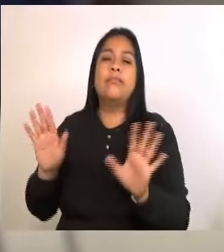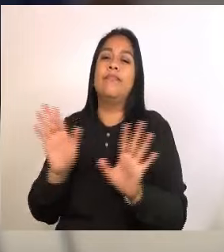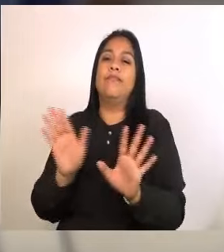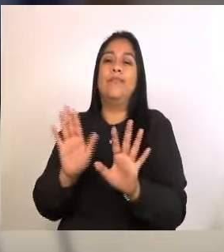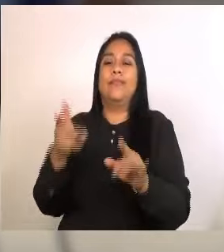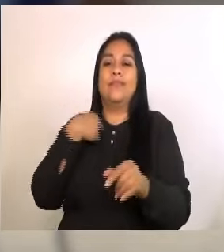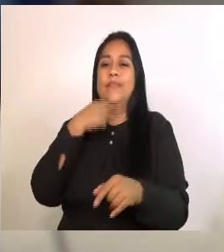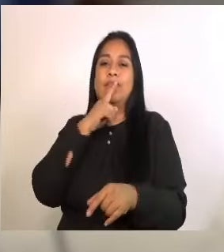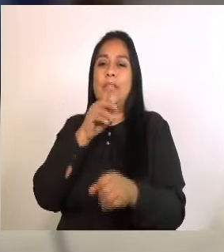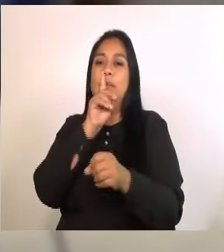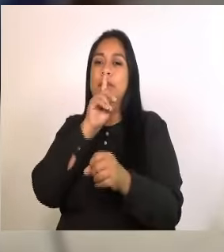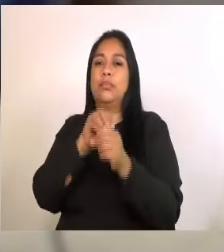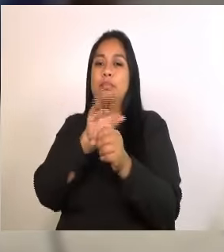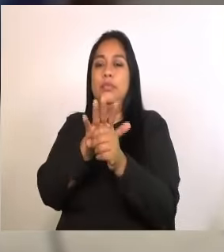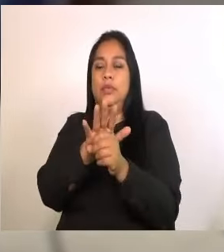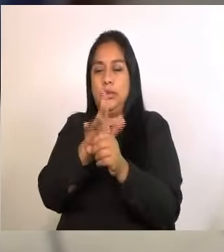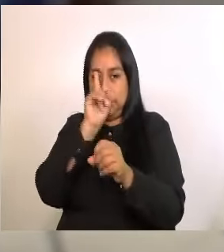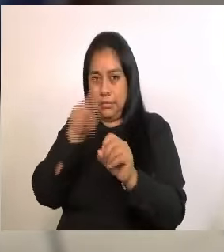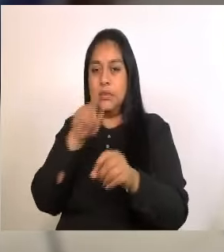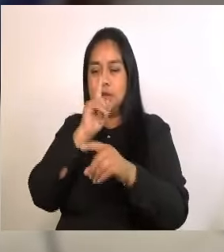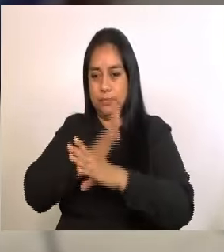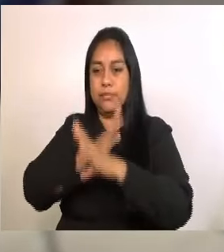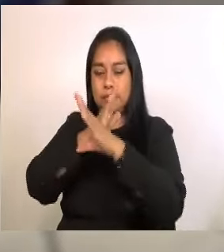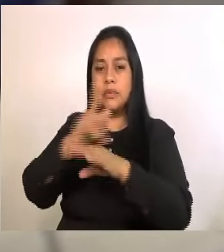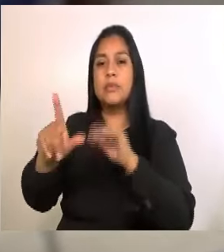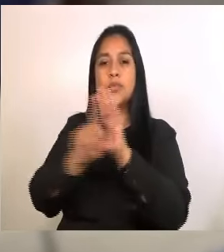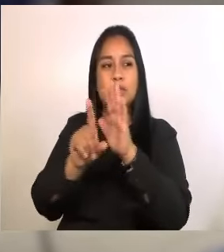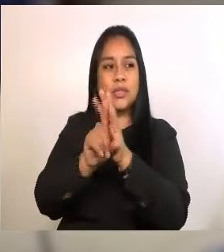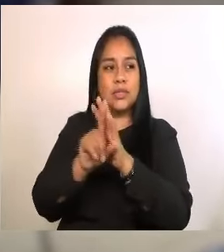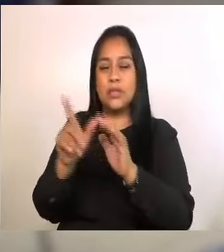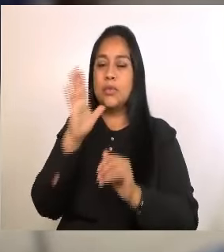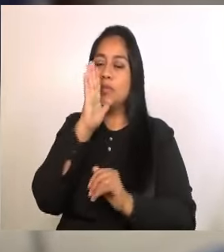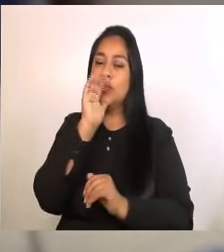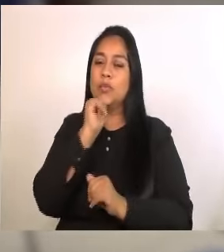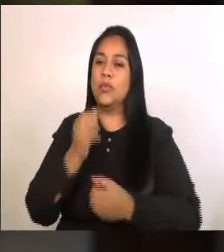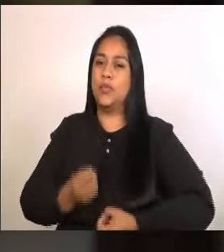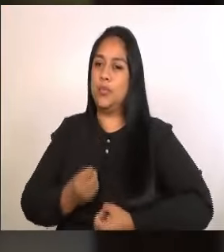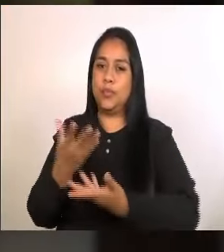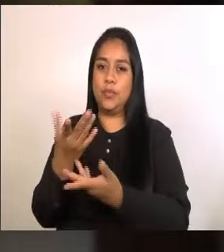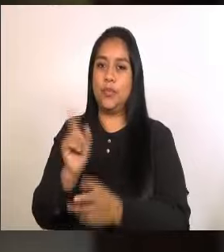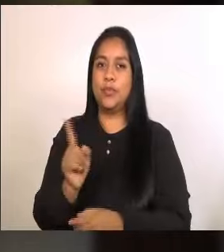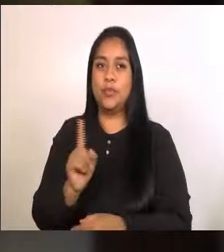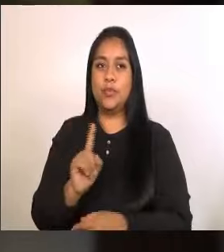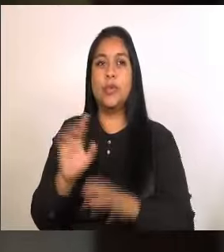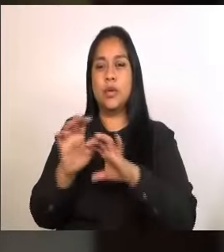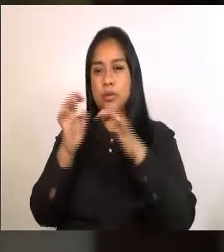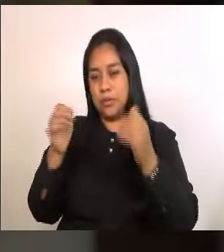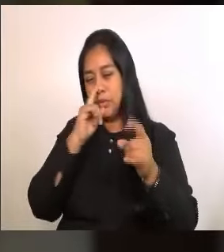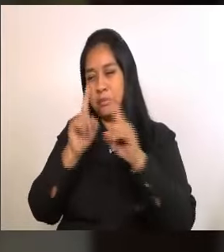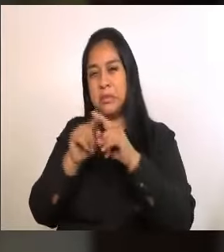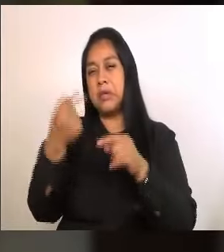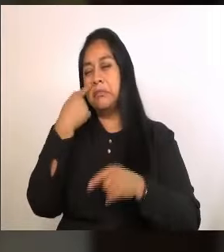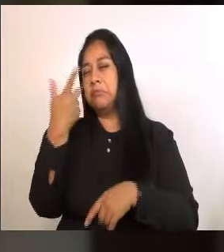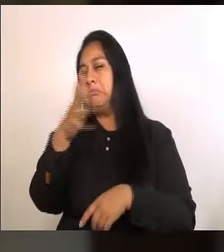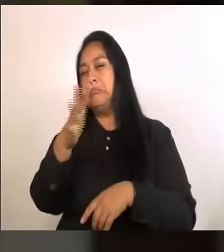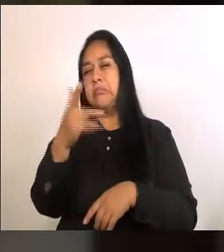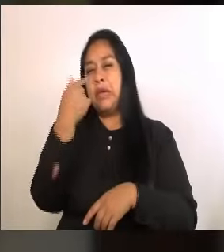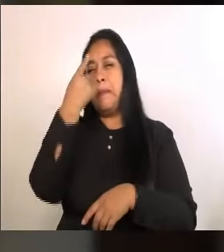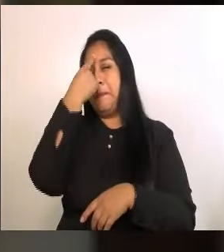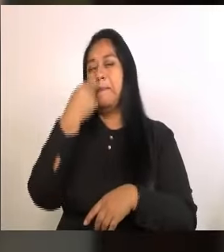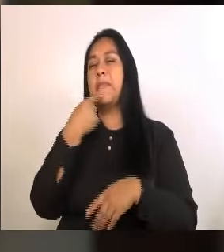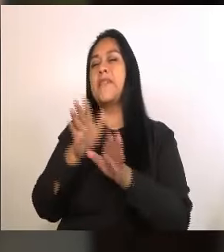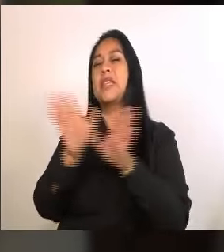por cuestiones de seguridad y ciertas restricciones legales no podemos compartirlo. Y lo más que podemos hacer es como aproximarnos a definir un perfil